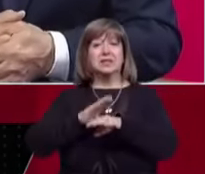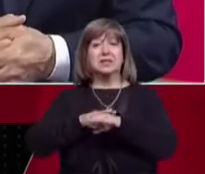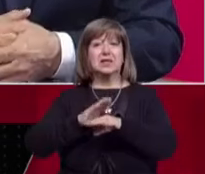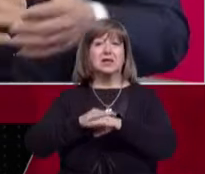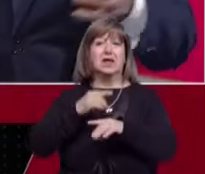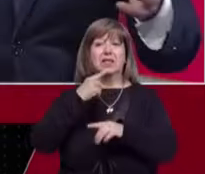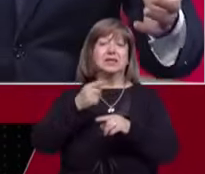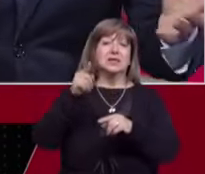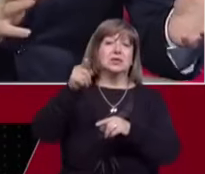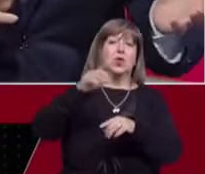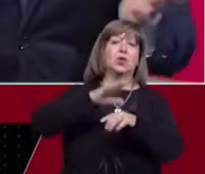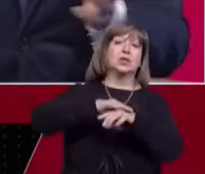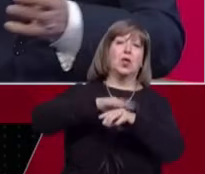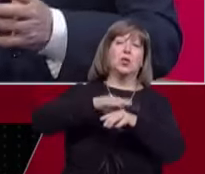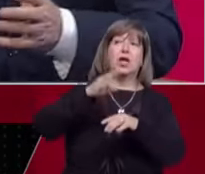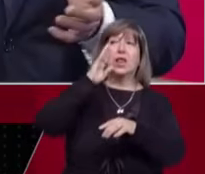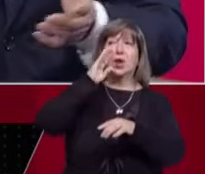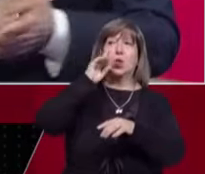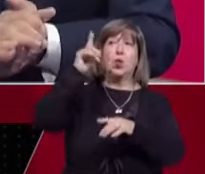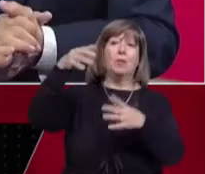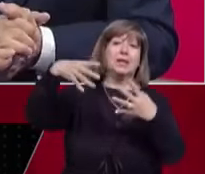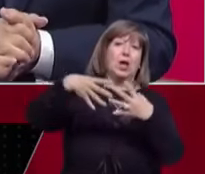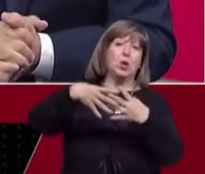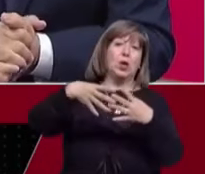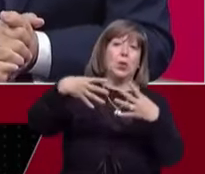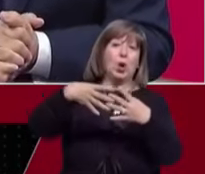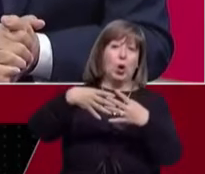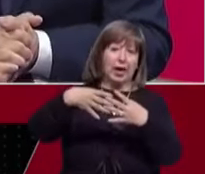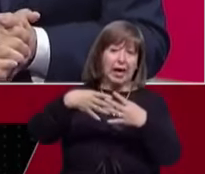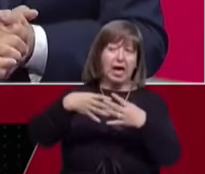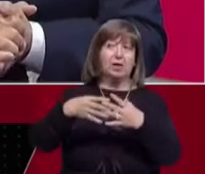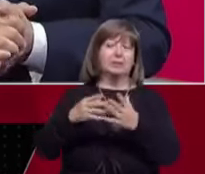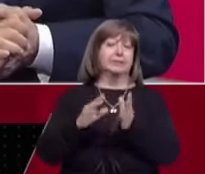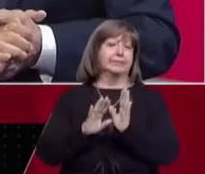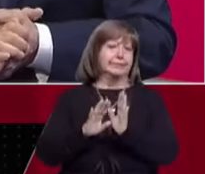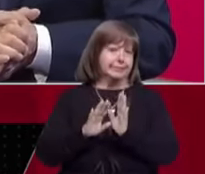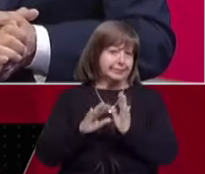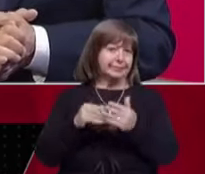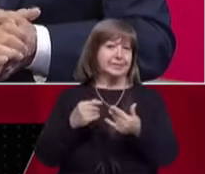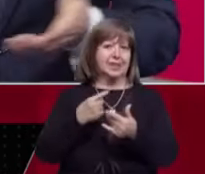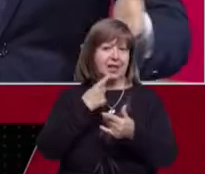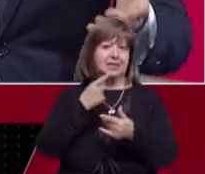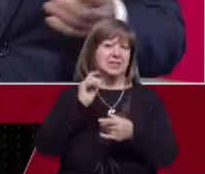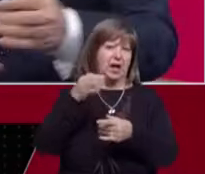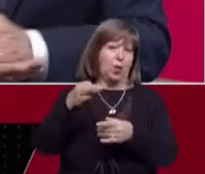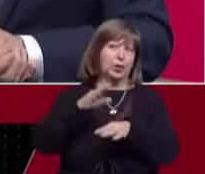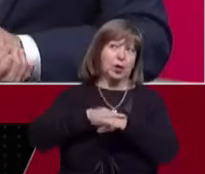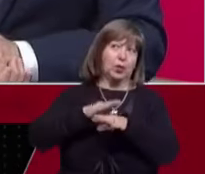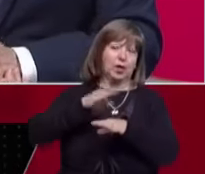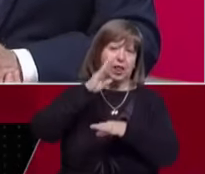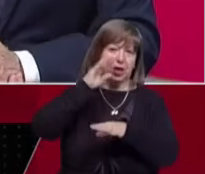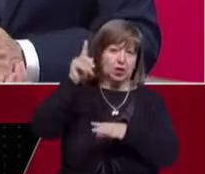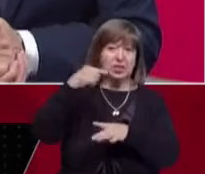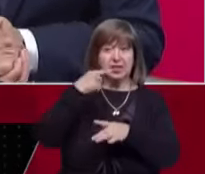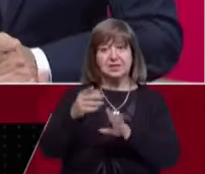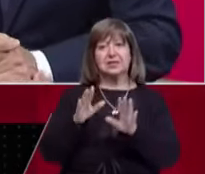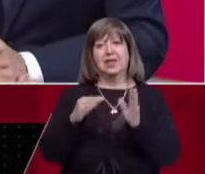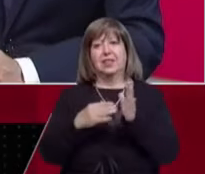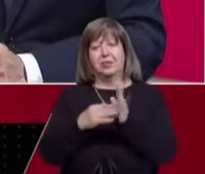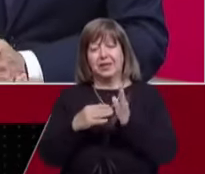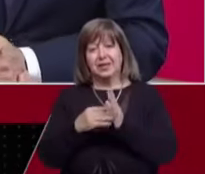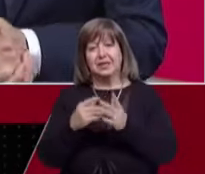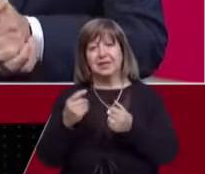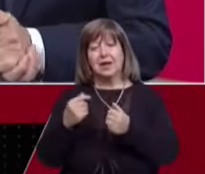Estados Unidos por el bloqueo temporario, porque siempre hay negocios detrás y Estados Unidos suele ser quien más le compra